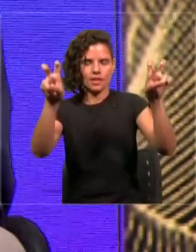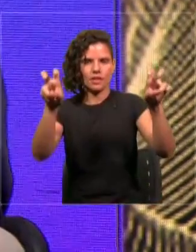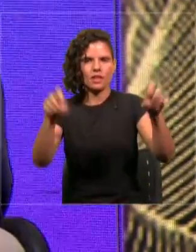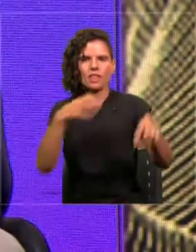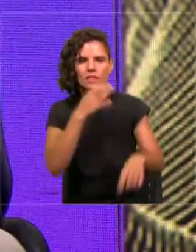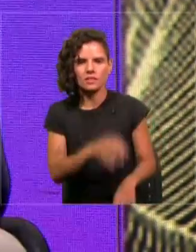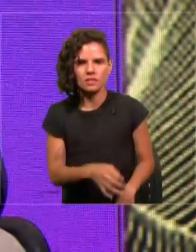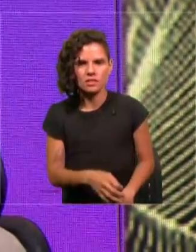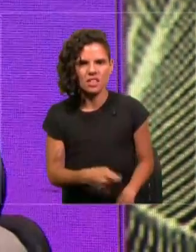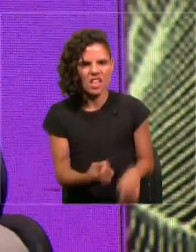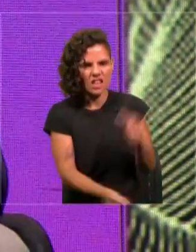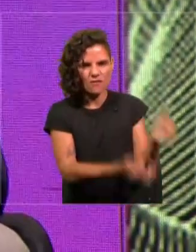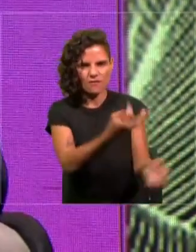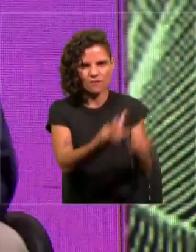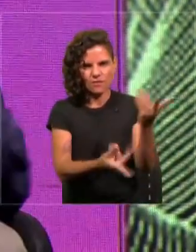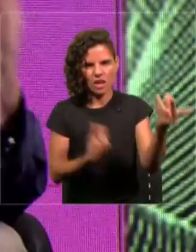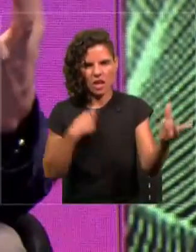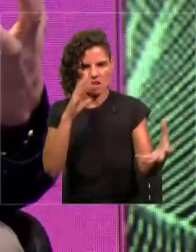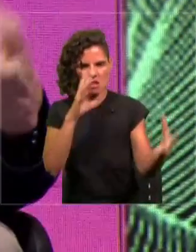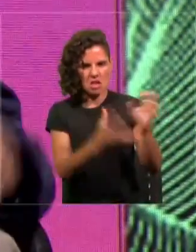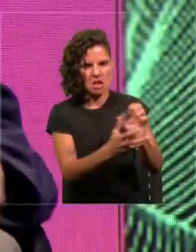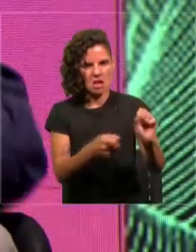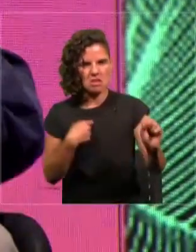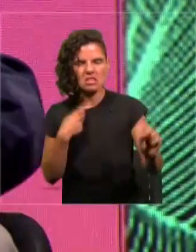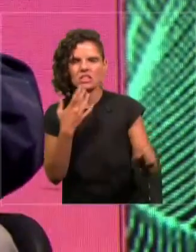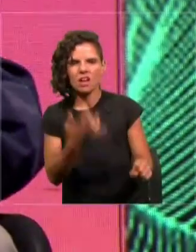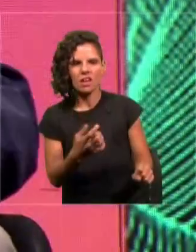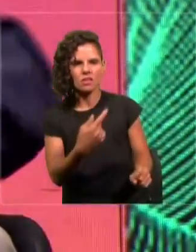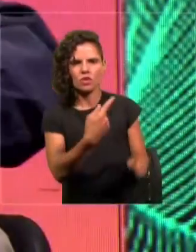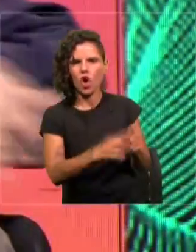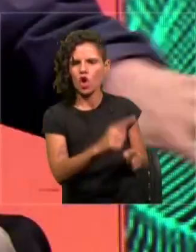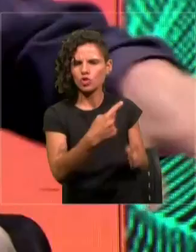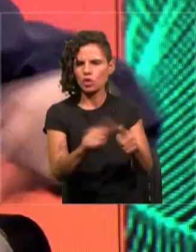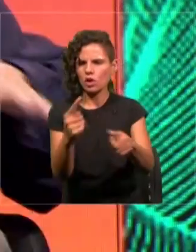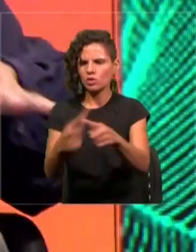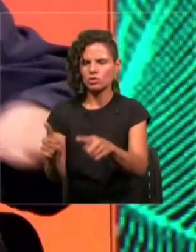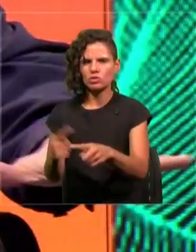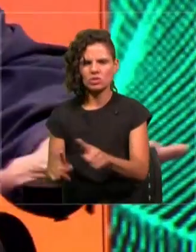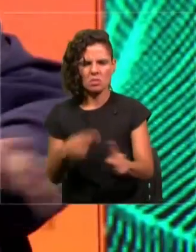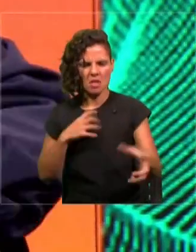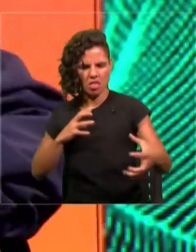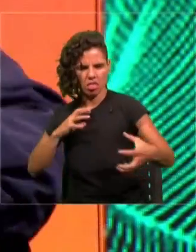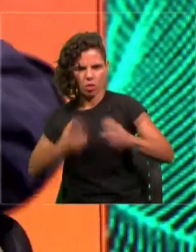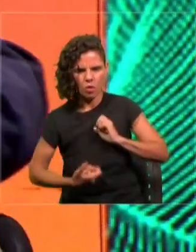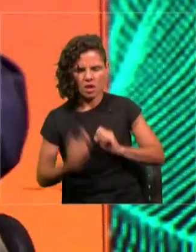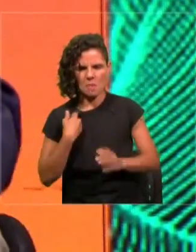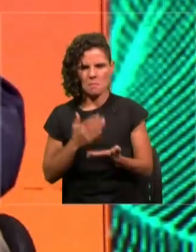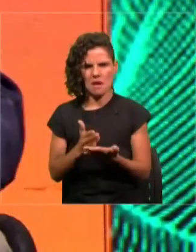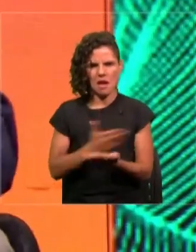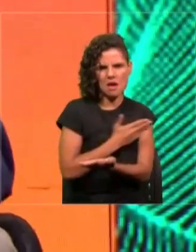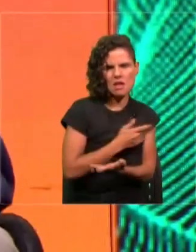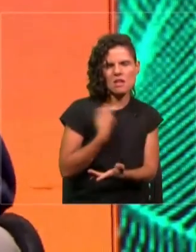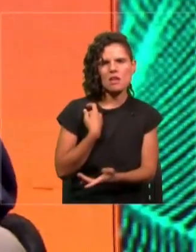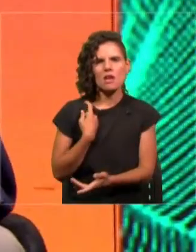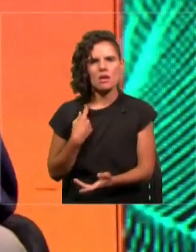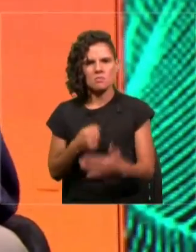otros. Me estorban, me destruyen, me aíslan, me marginan, no me